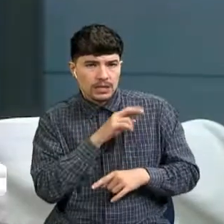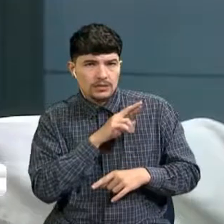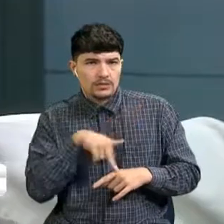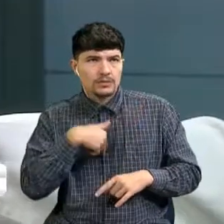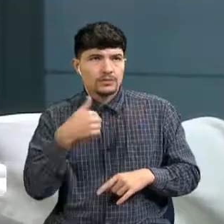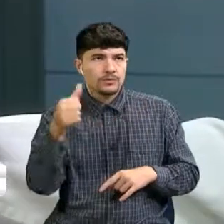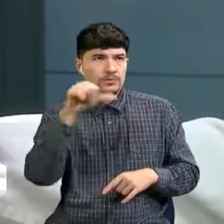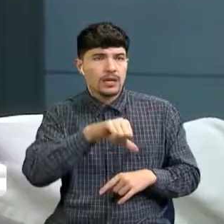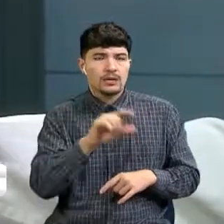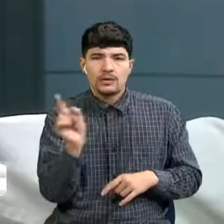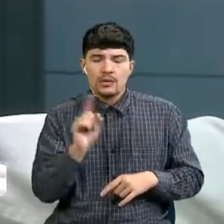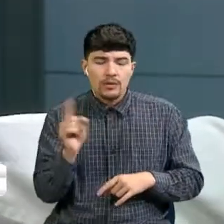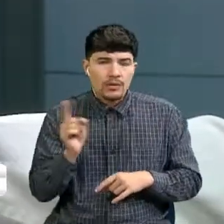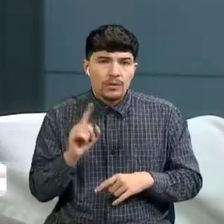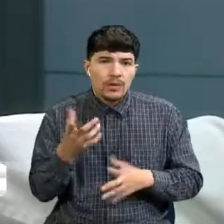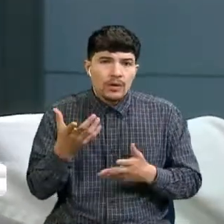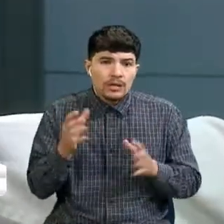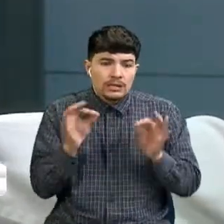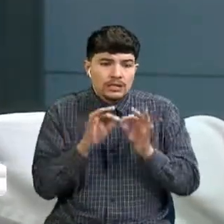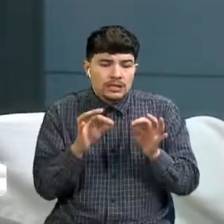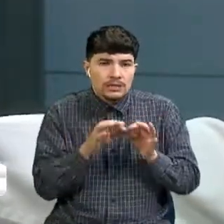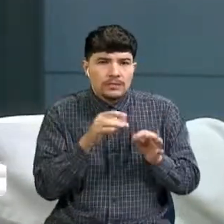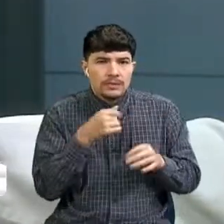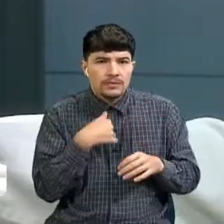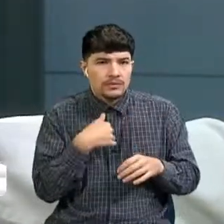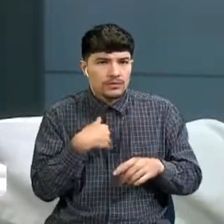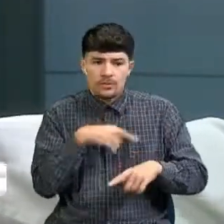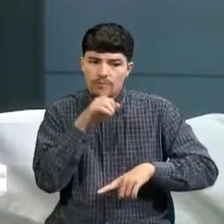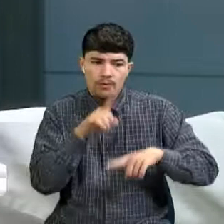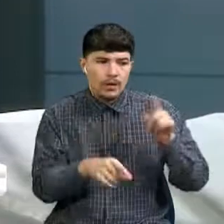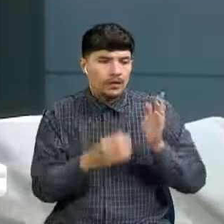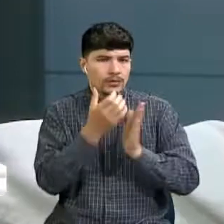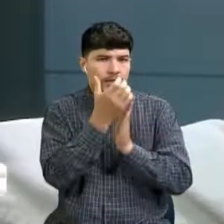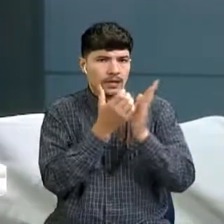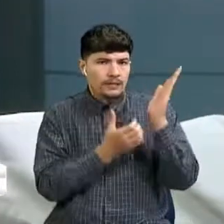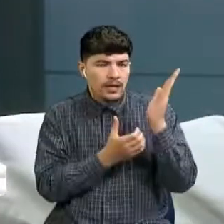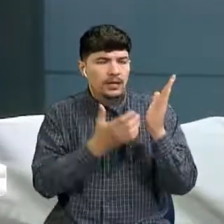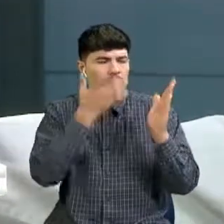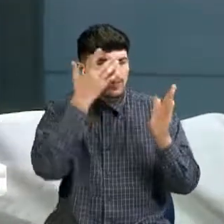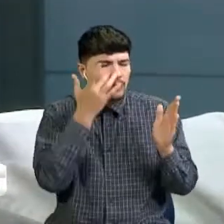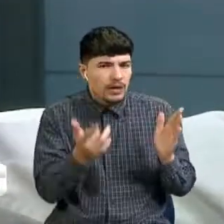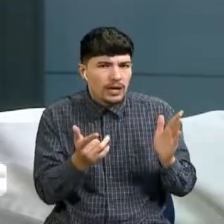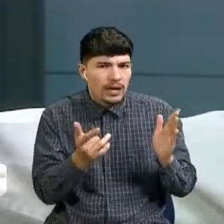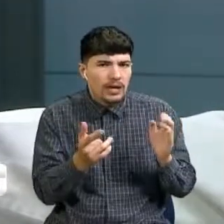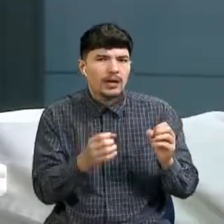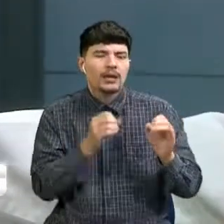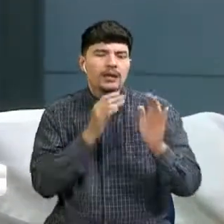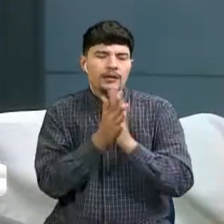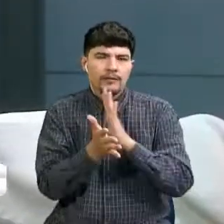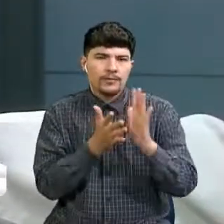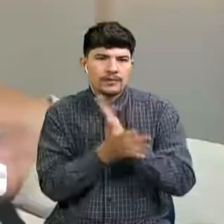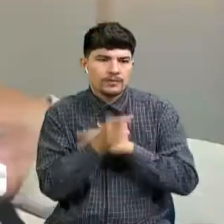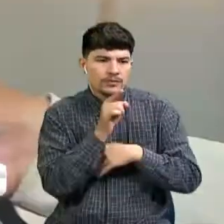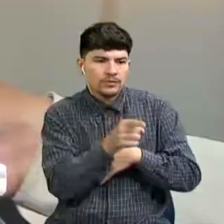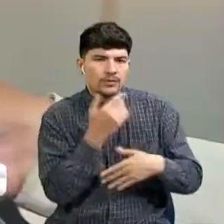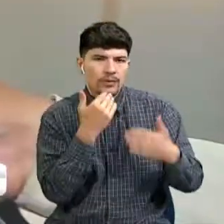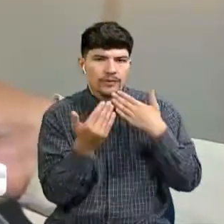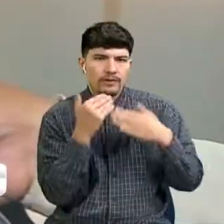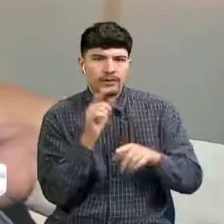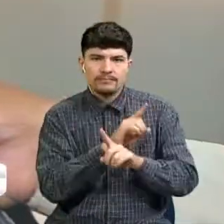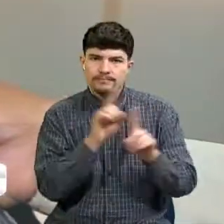simplemente la contraloría dice no puedo certificar porque la información no es confiable